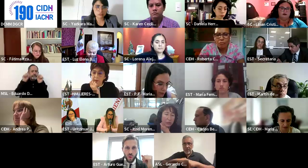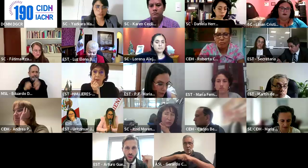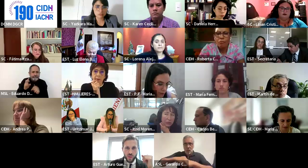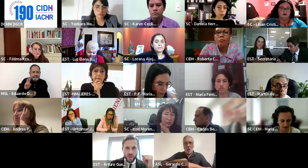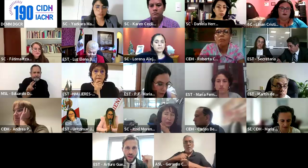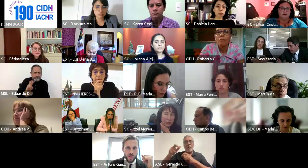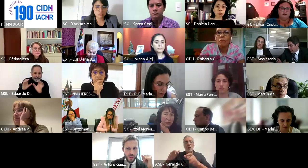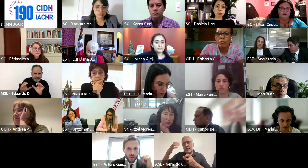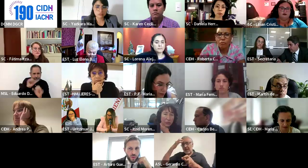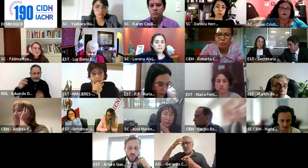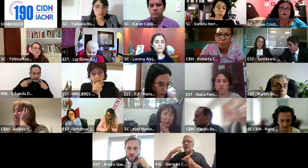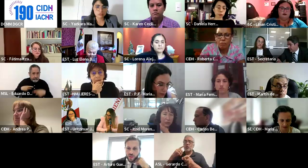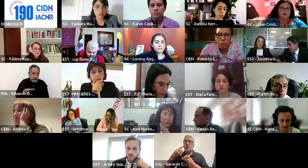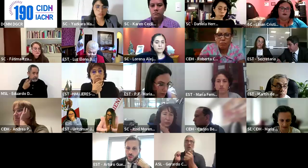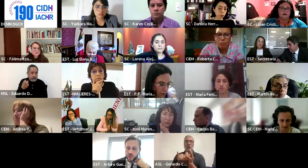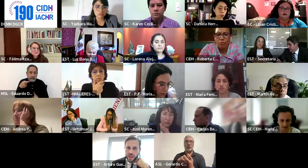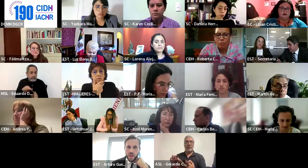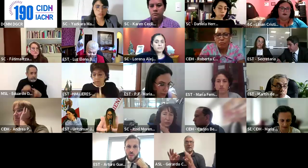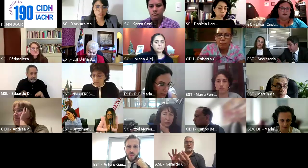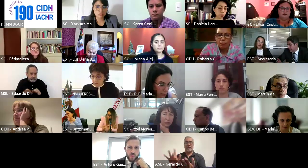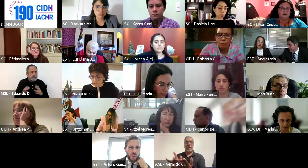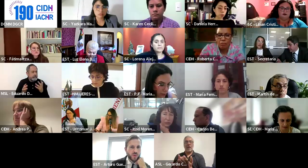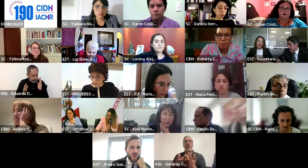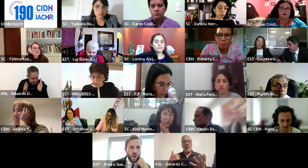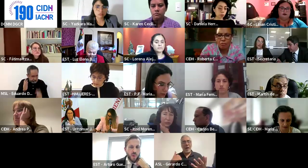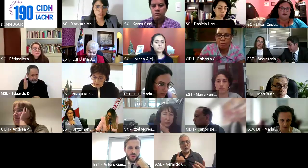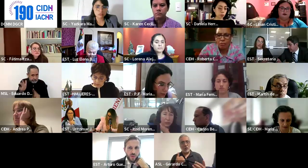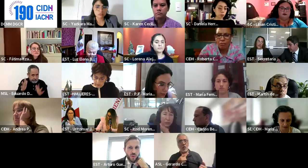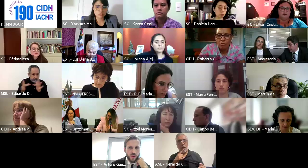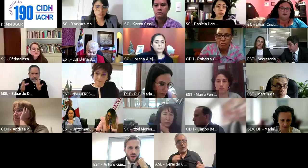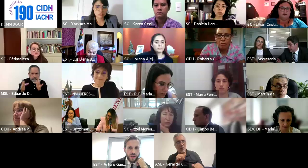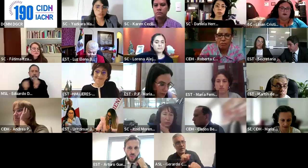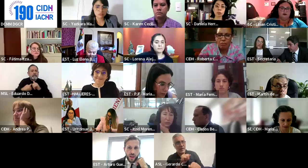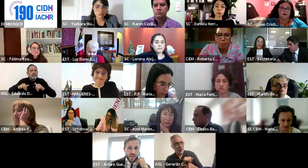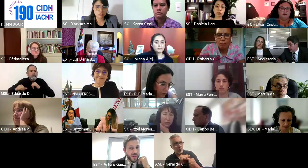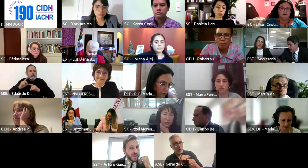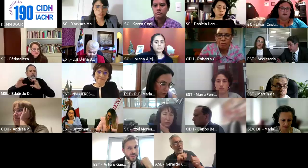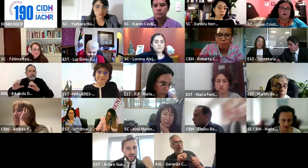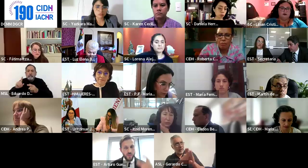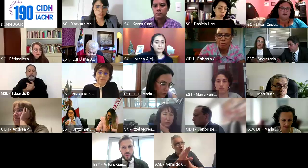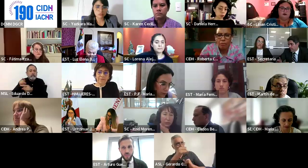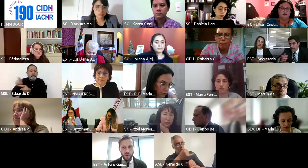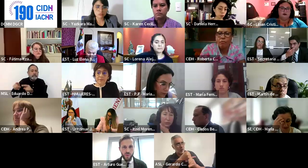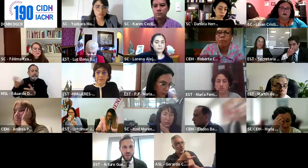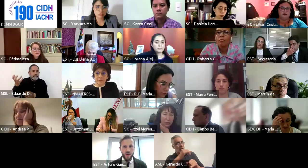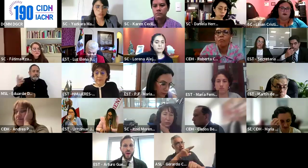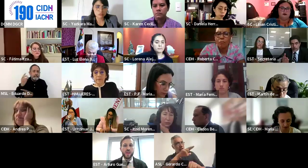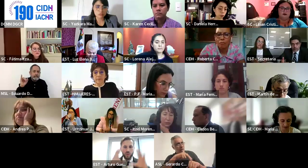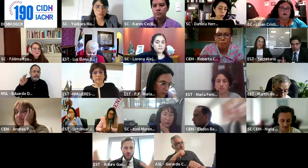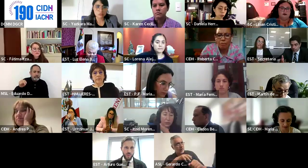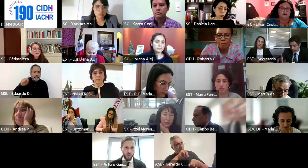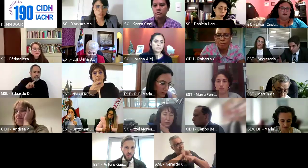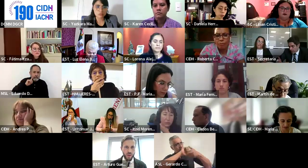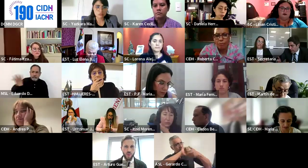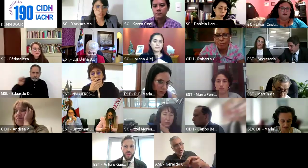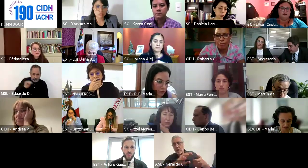que sabemos que son uno de los retos centrales. Para eso hemos echado mano también del mapa de los cuidados desarrollado por el Instituto Nacional de las Mujeres. Sabemos que el Poder Judicial